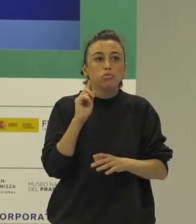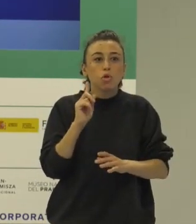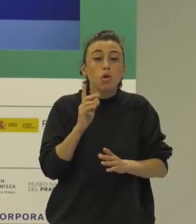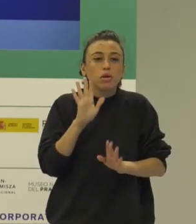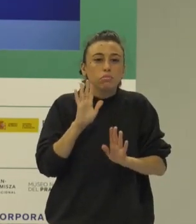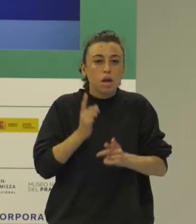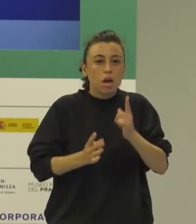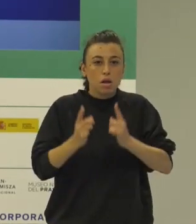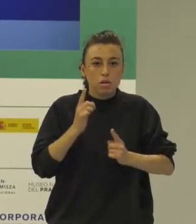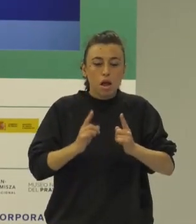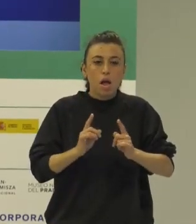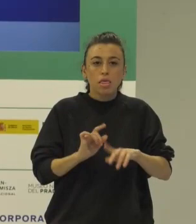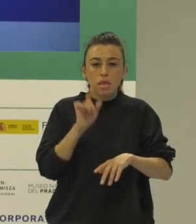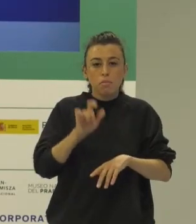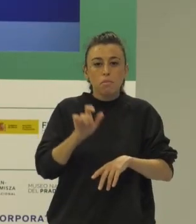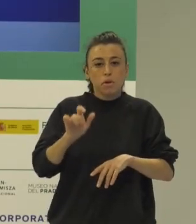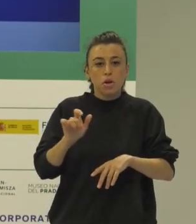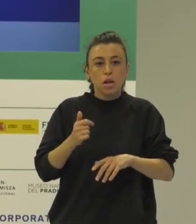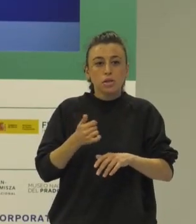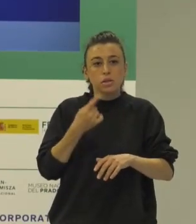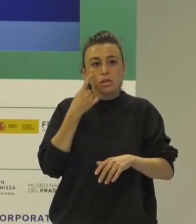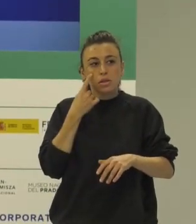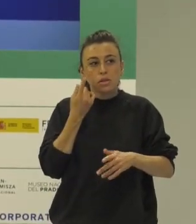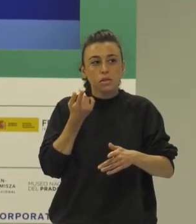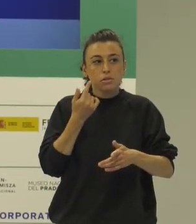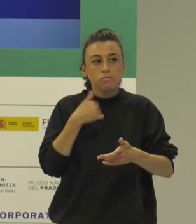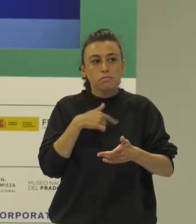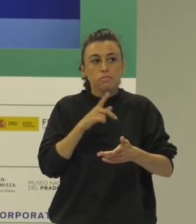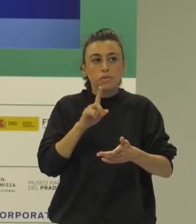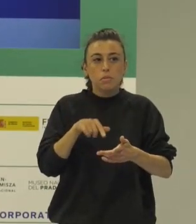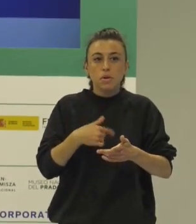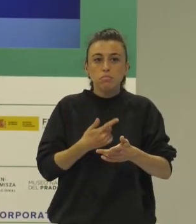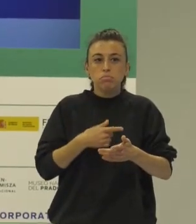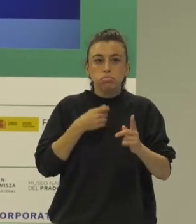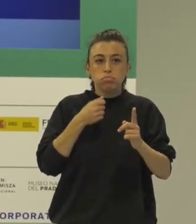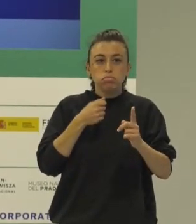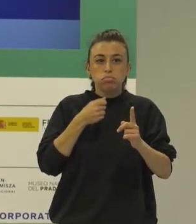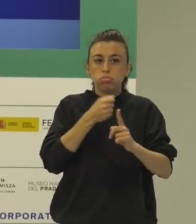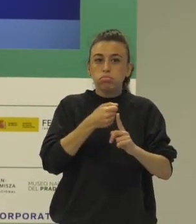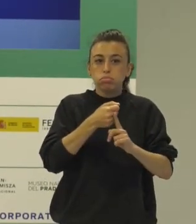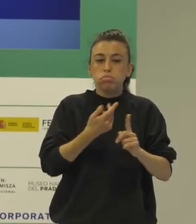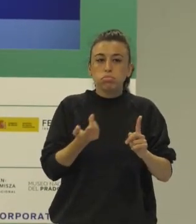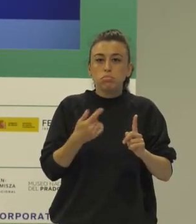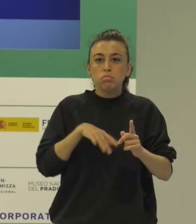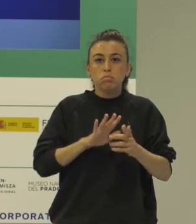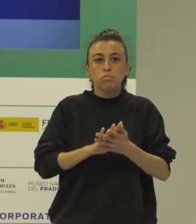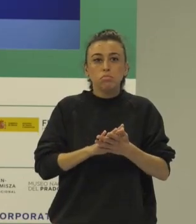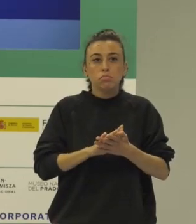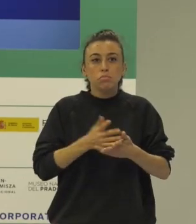son también vigilados o acosados. José Rubén Zamora no ha podido tener abogados o